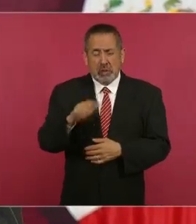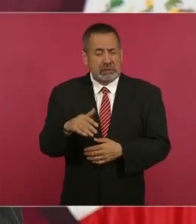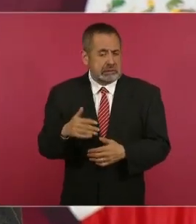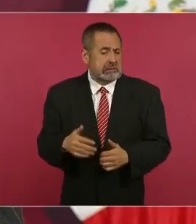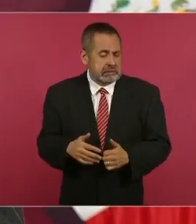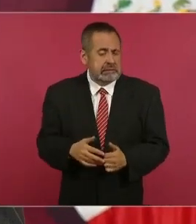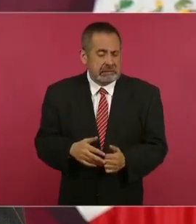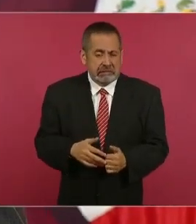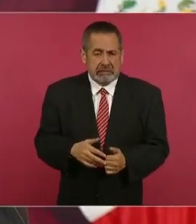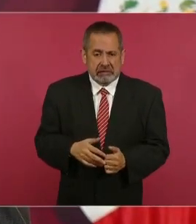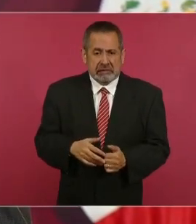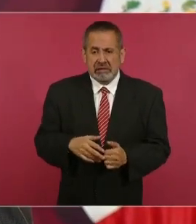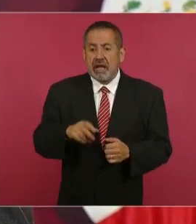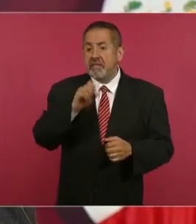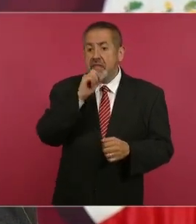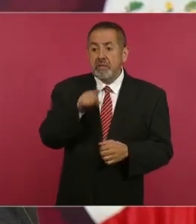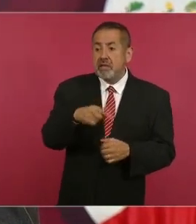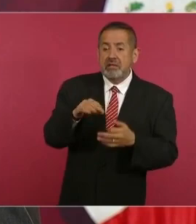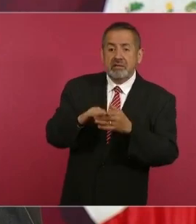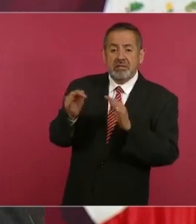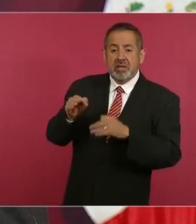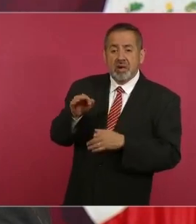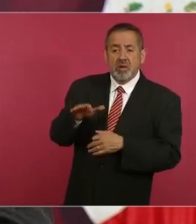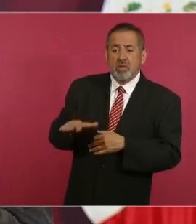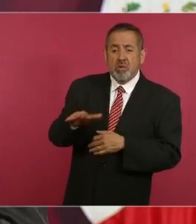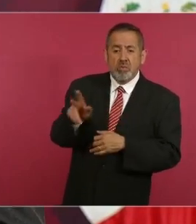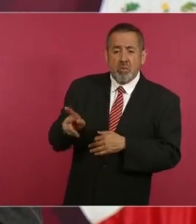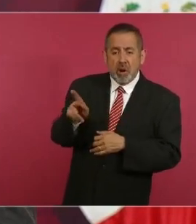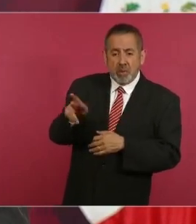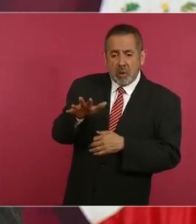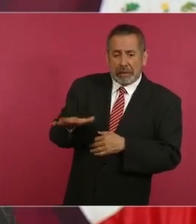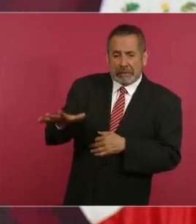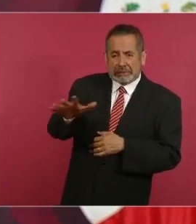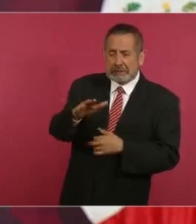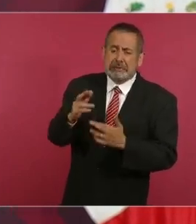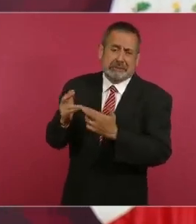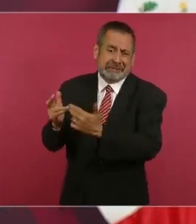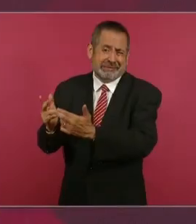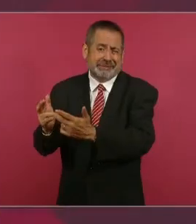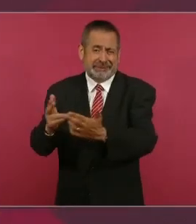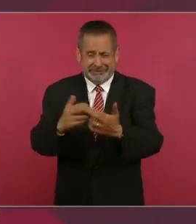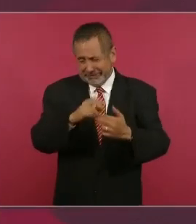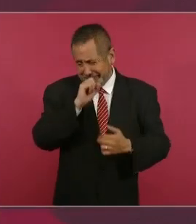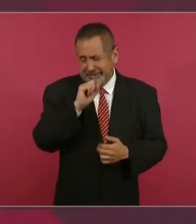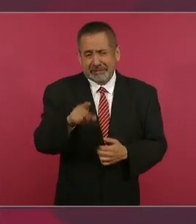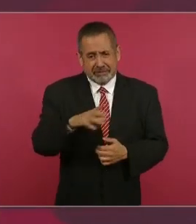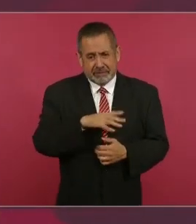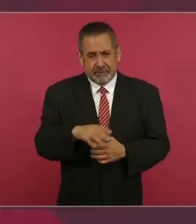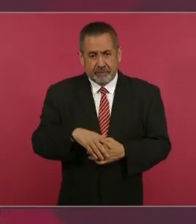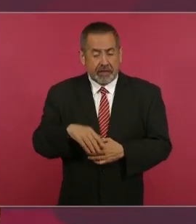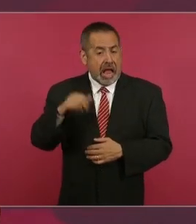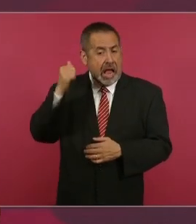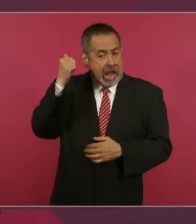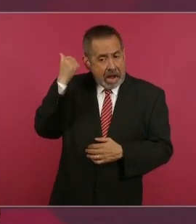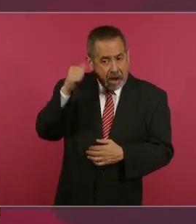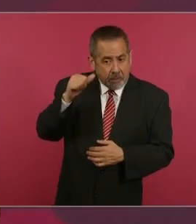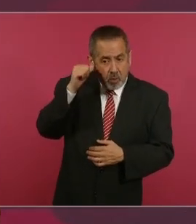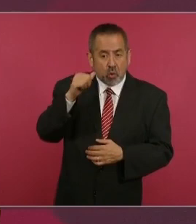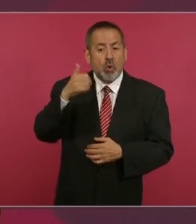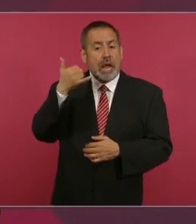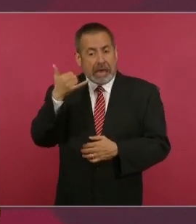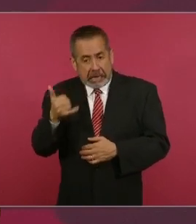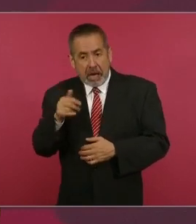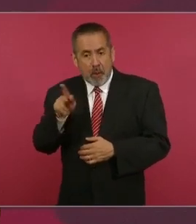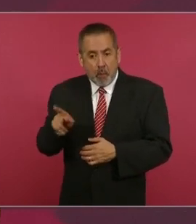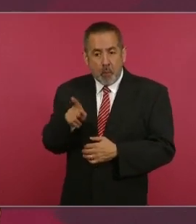medio rural. Eso hay que tomarlo en cuenta, es Acapulco y el medio